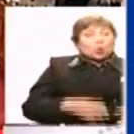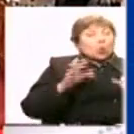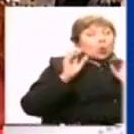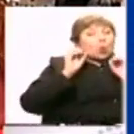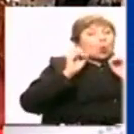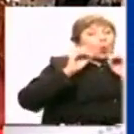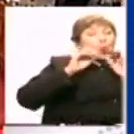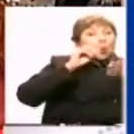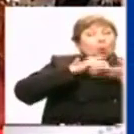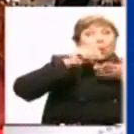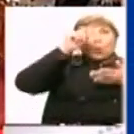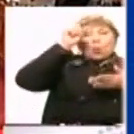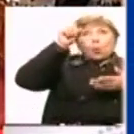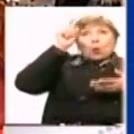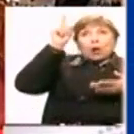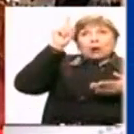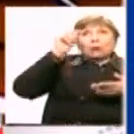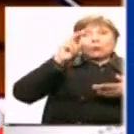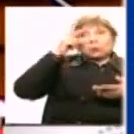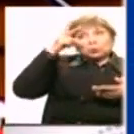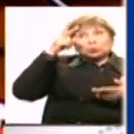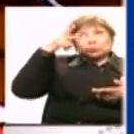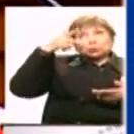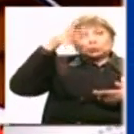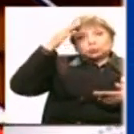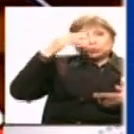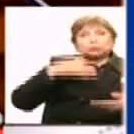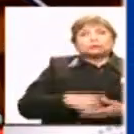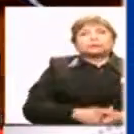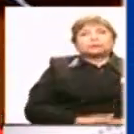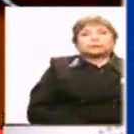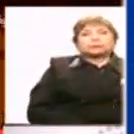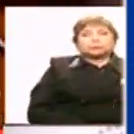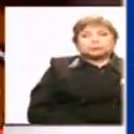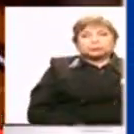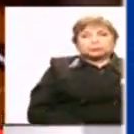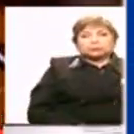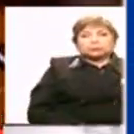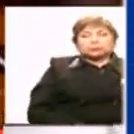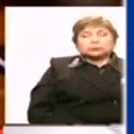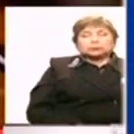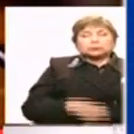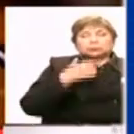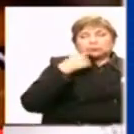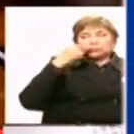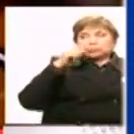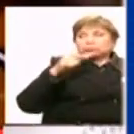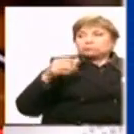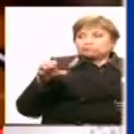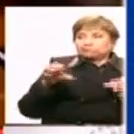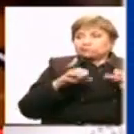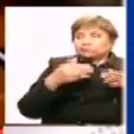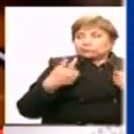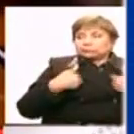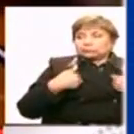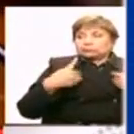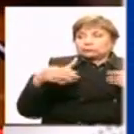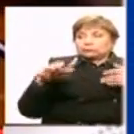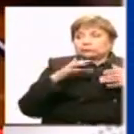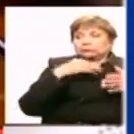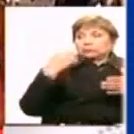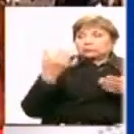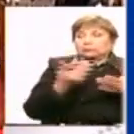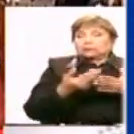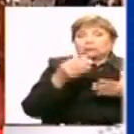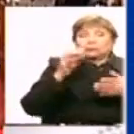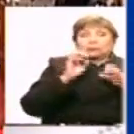el país, y hemos llegado a esta etapa para hablar de una asamblea constituyente para ponerlo en debate, no para imponerla,